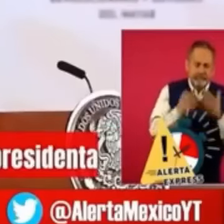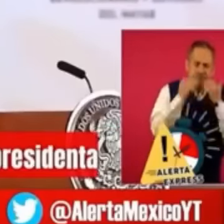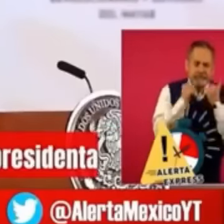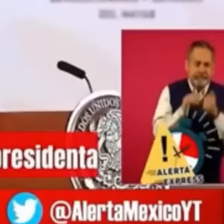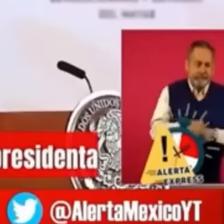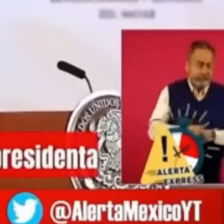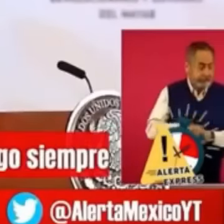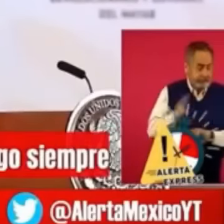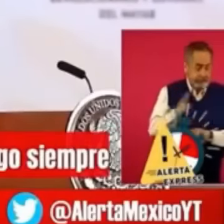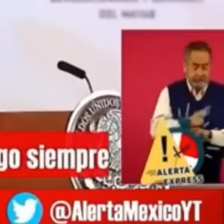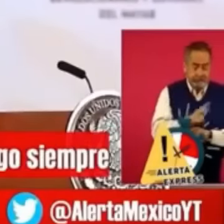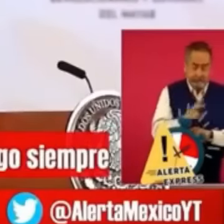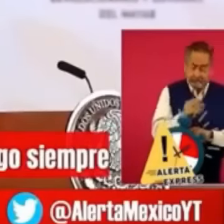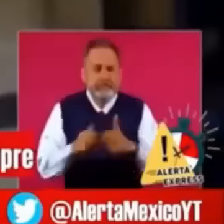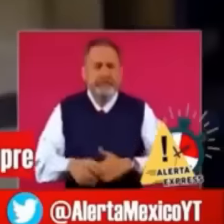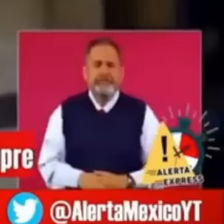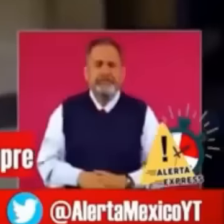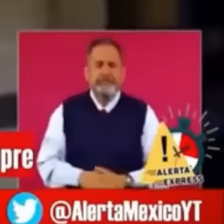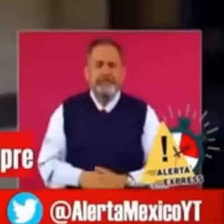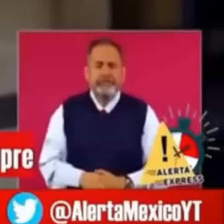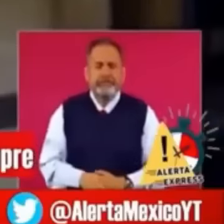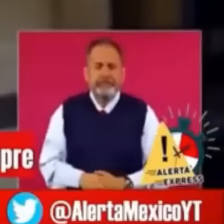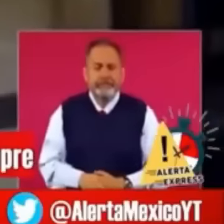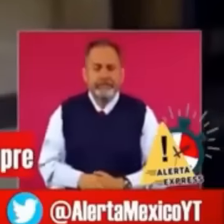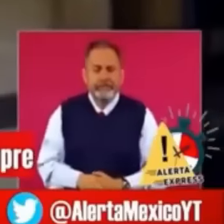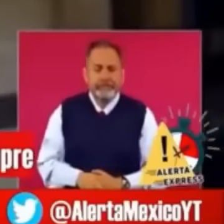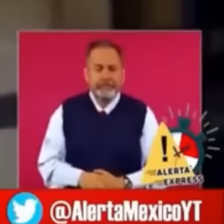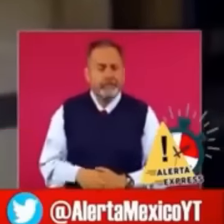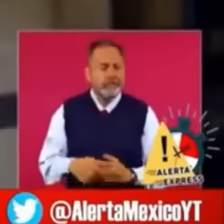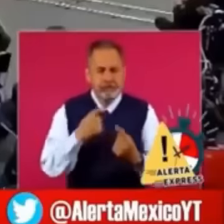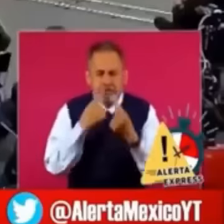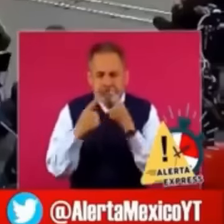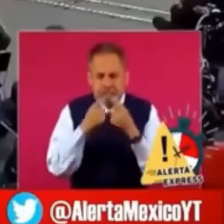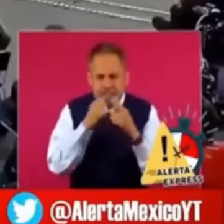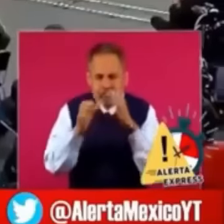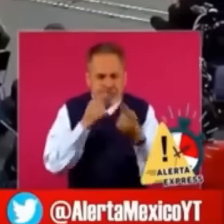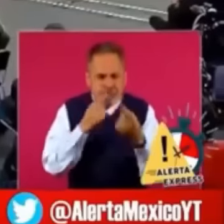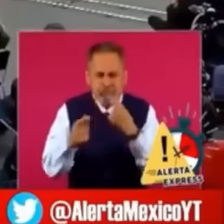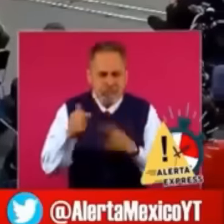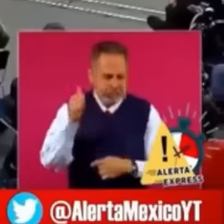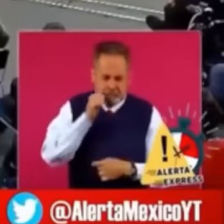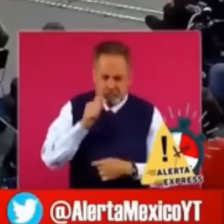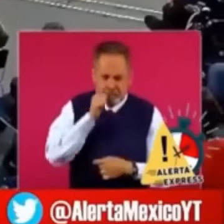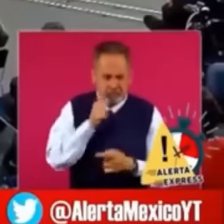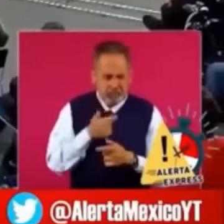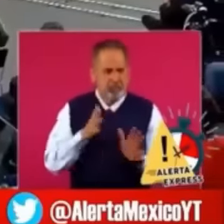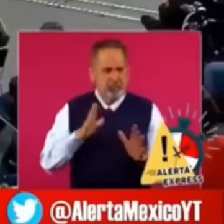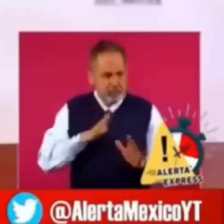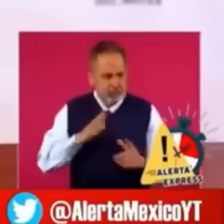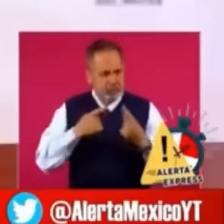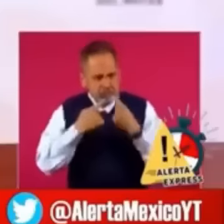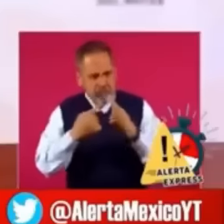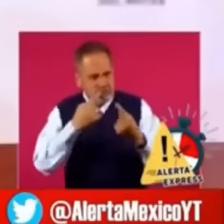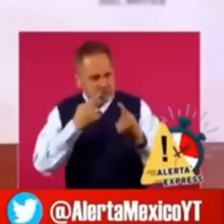de la hoy presidenta Claudia Sheinbaum. Este diálogo siempre debe de haber.